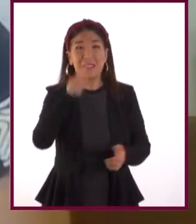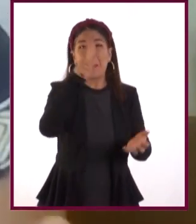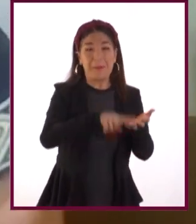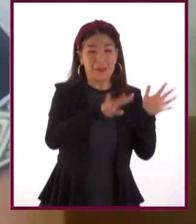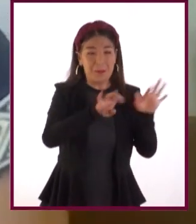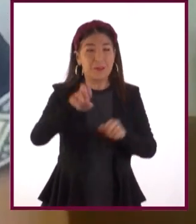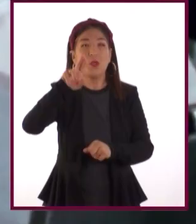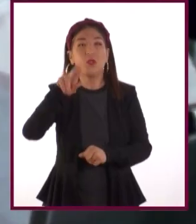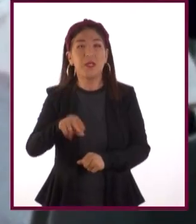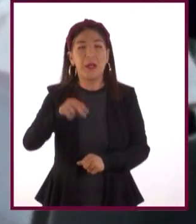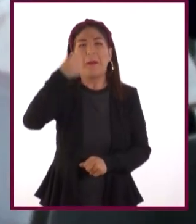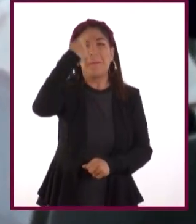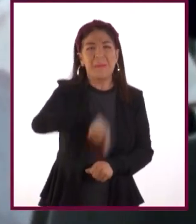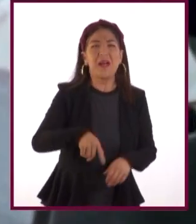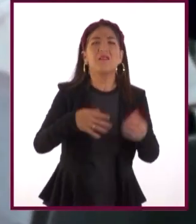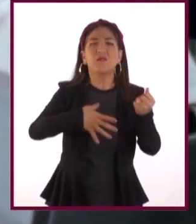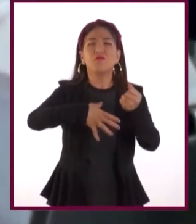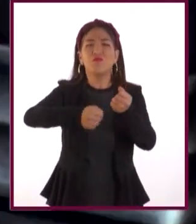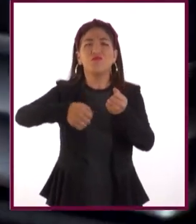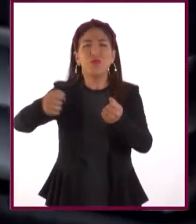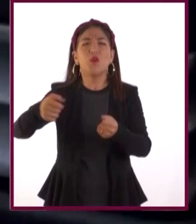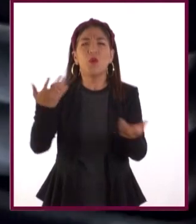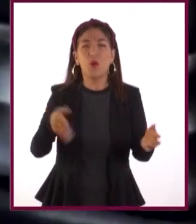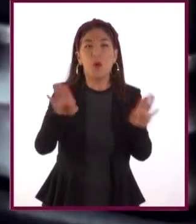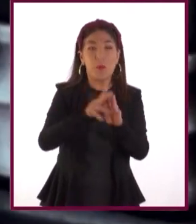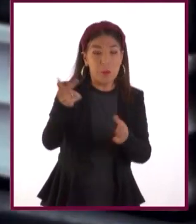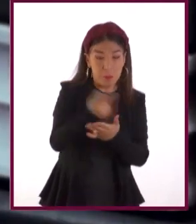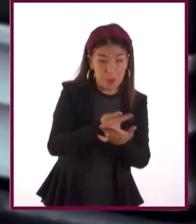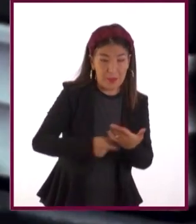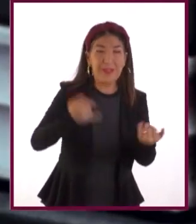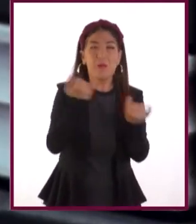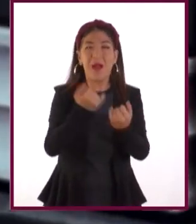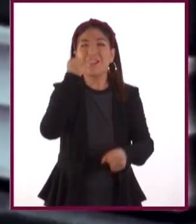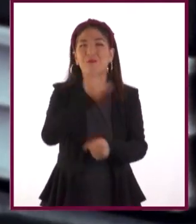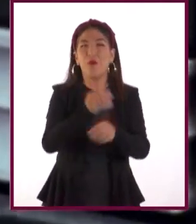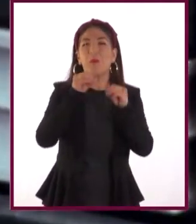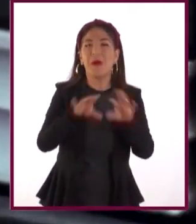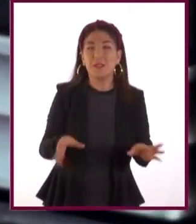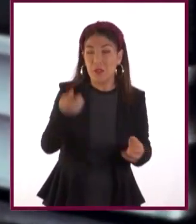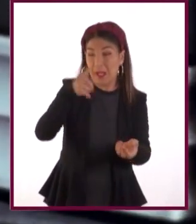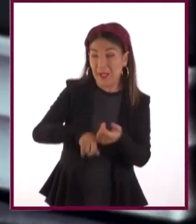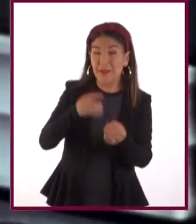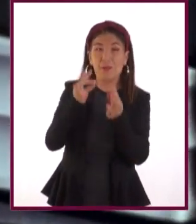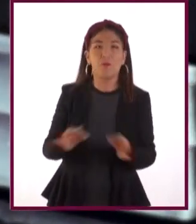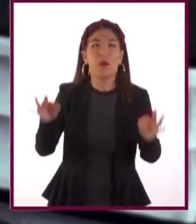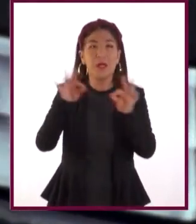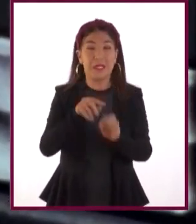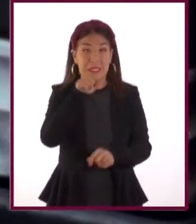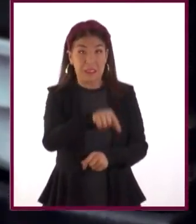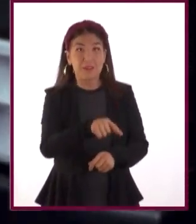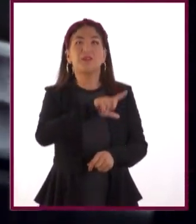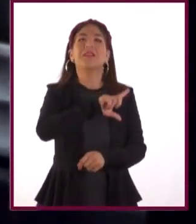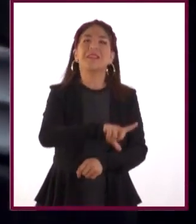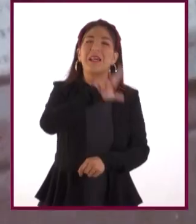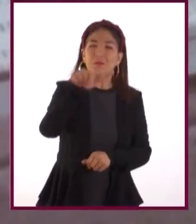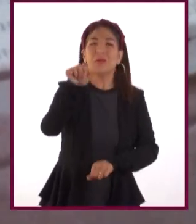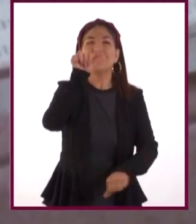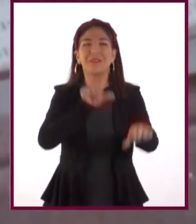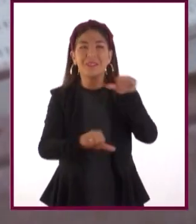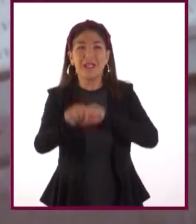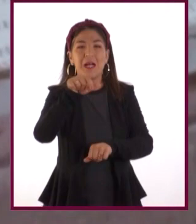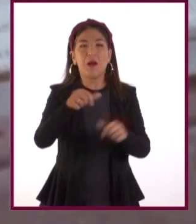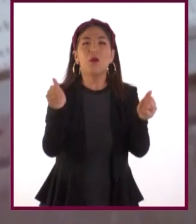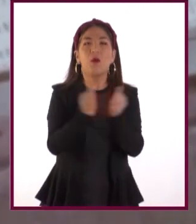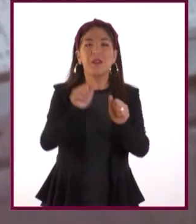y los años 80 para darle a las computadoras tanto los programas como los datos de entrada. Pues estas tarjetas